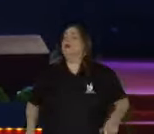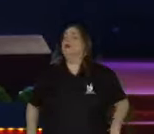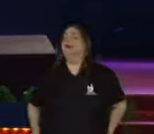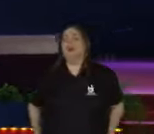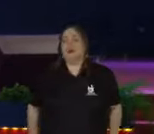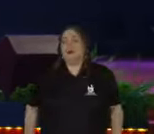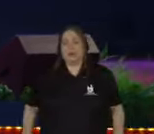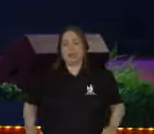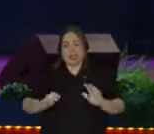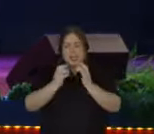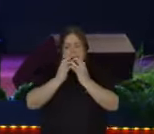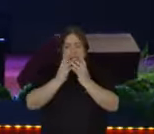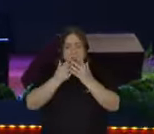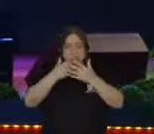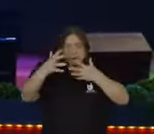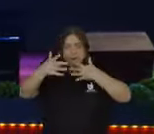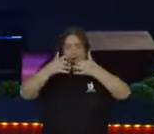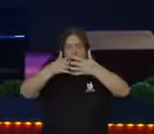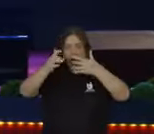Iglesia.